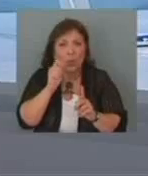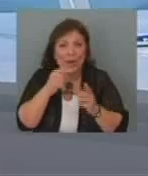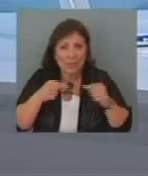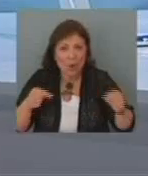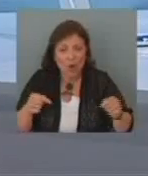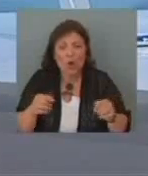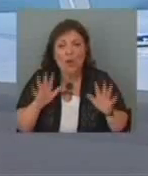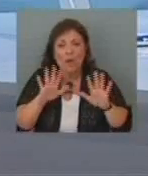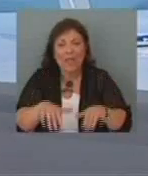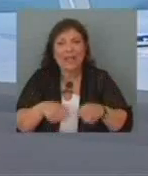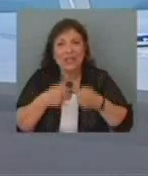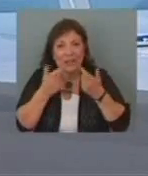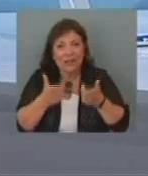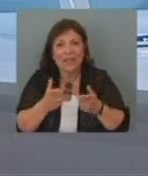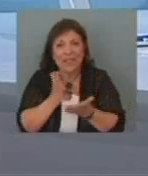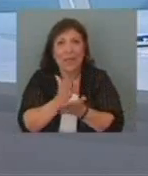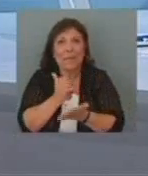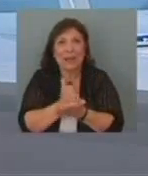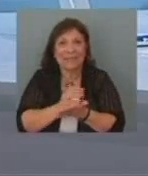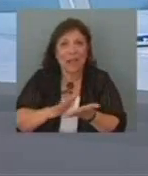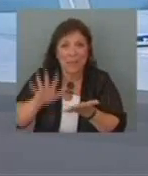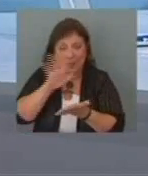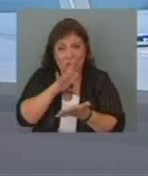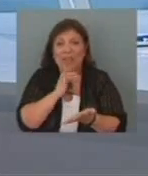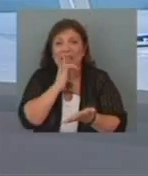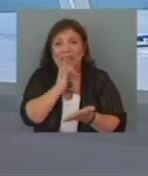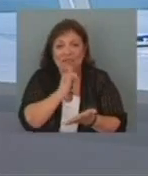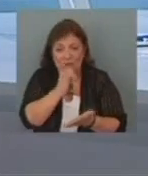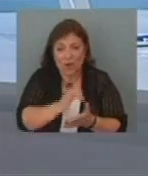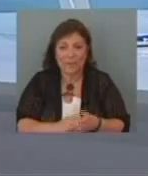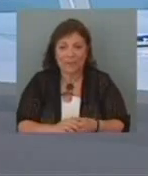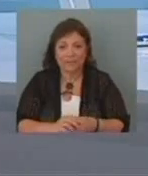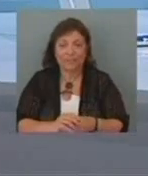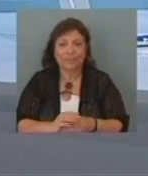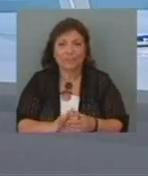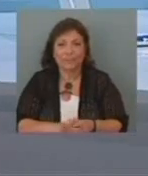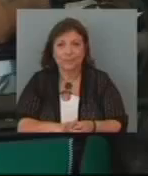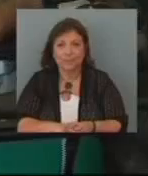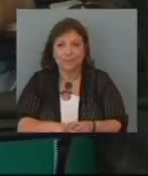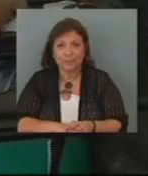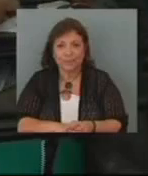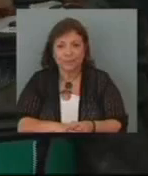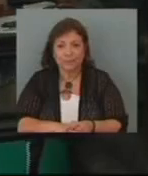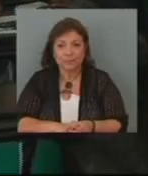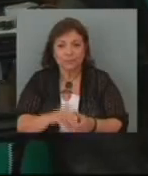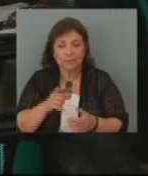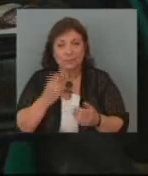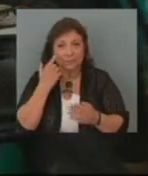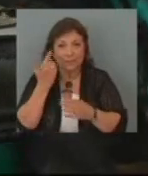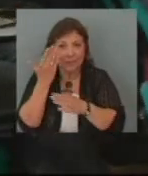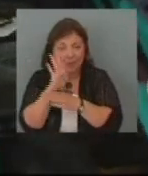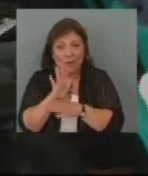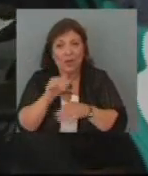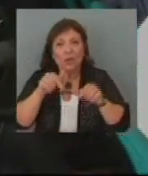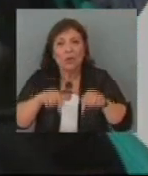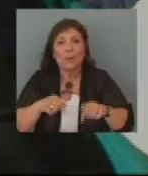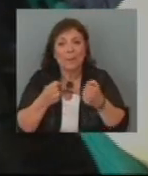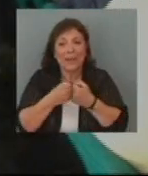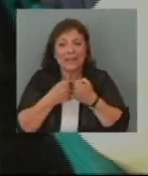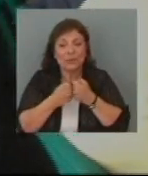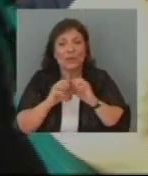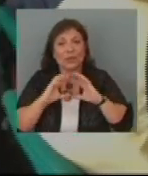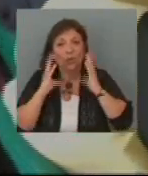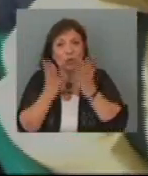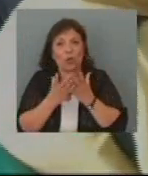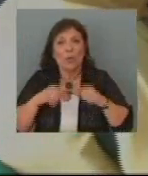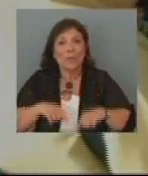abarcan gran parte del departamento. El informe es de Julio Correa. La presentación se realizó en Paysandú por parte